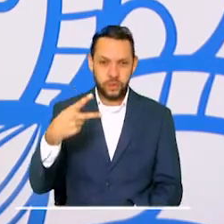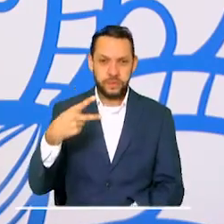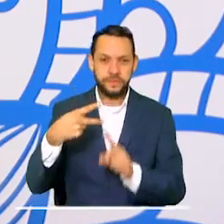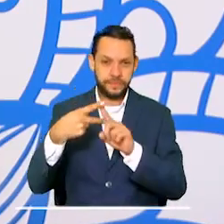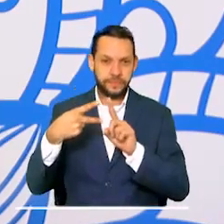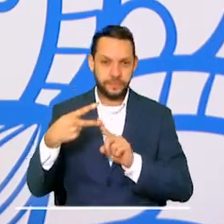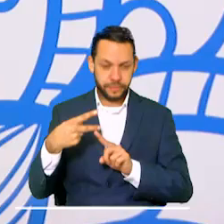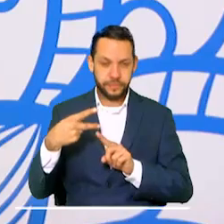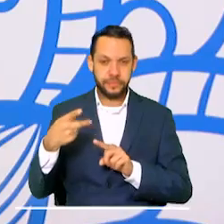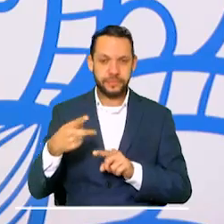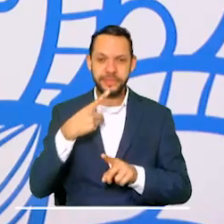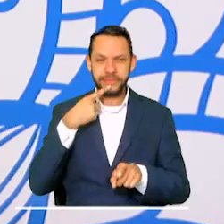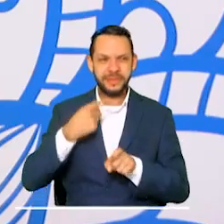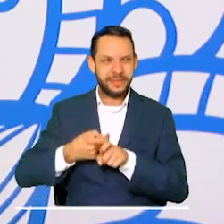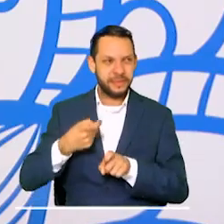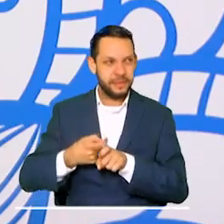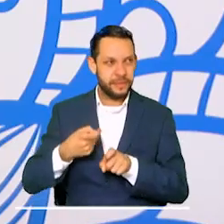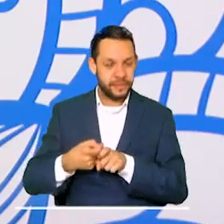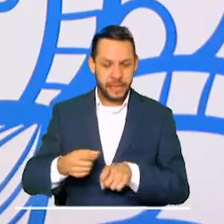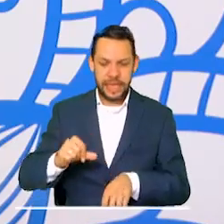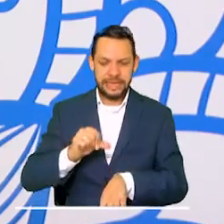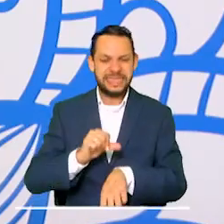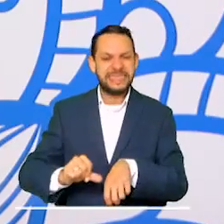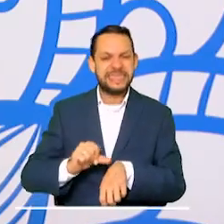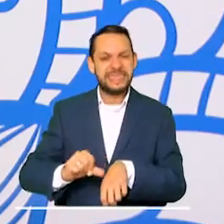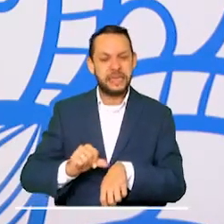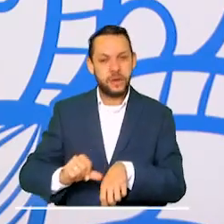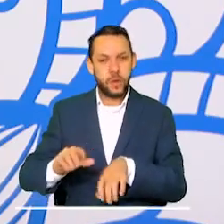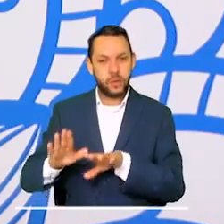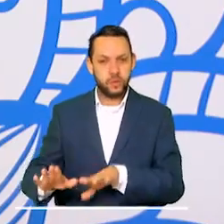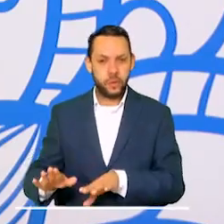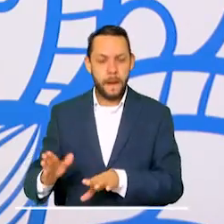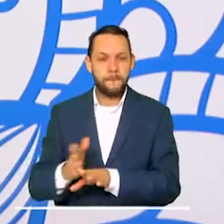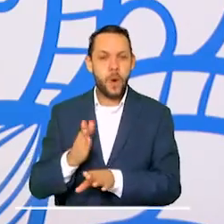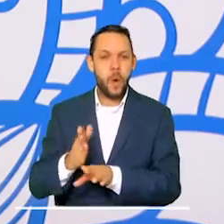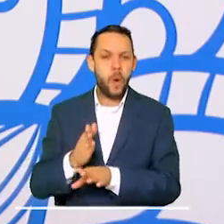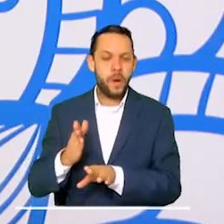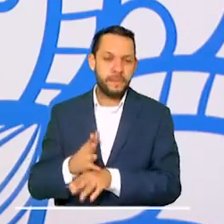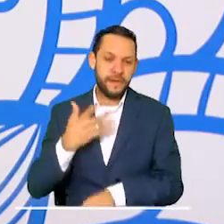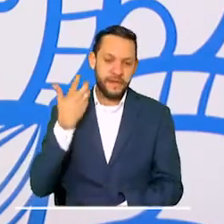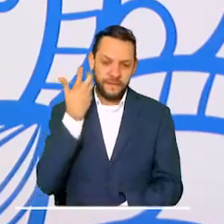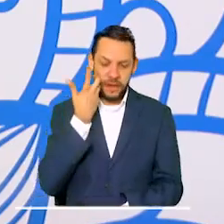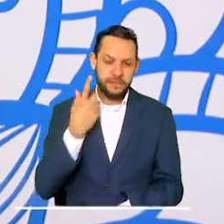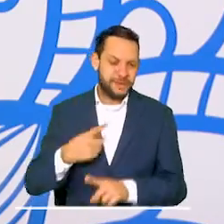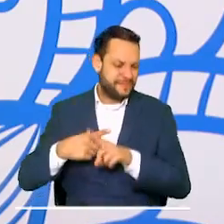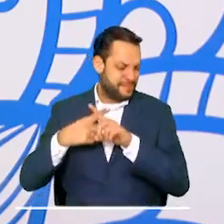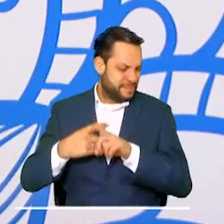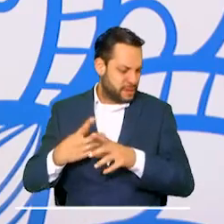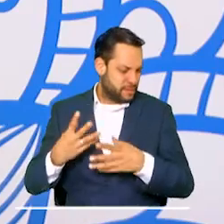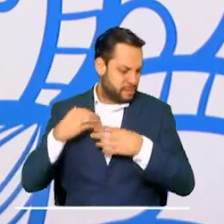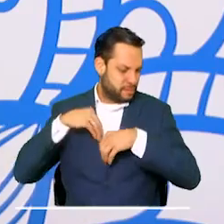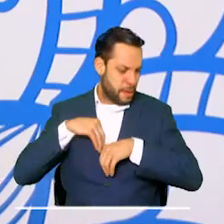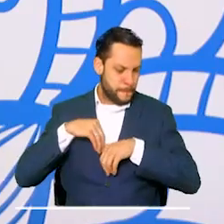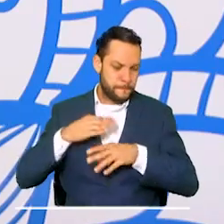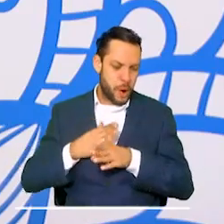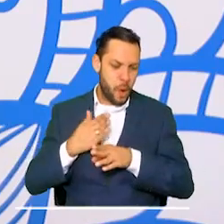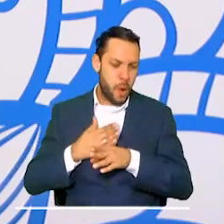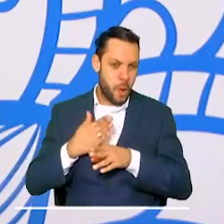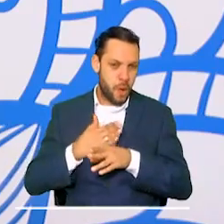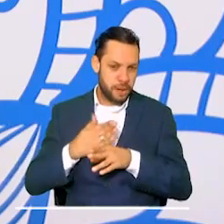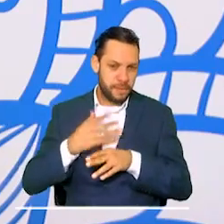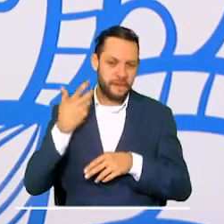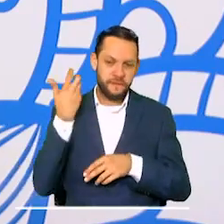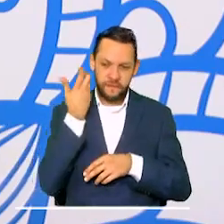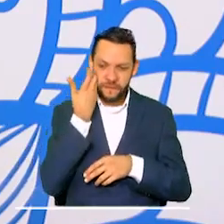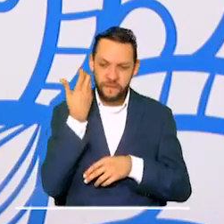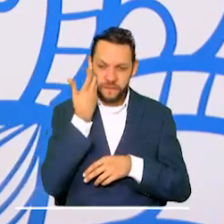una histerectomía, que fue una cirugía que me tuve que hacer por una condición de base, que se complicó terrible y estuve